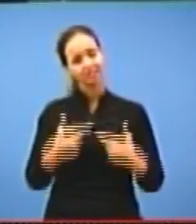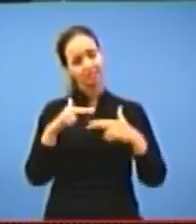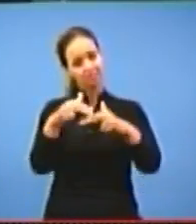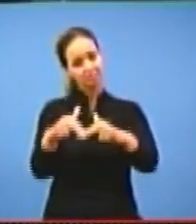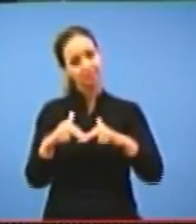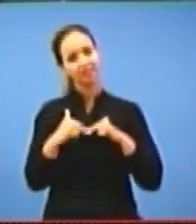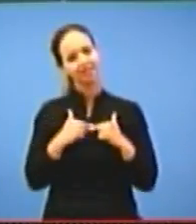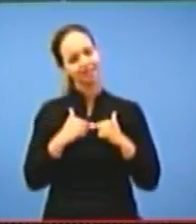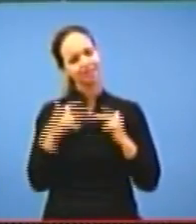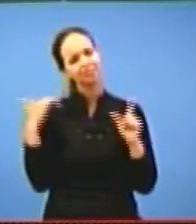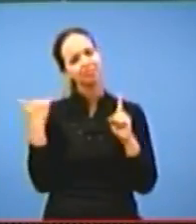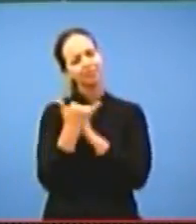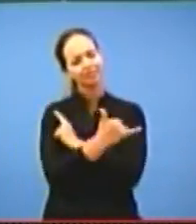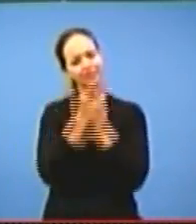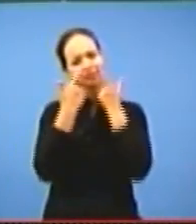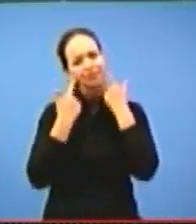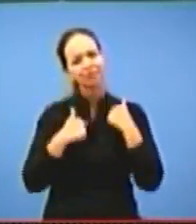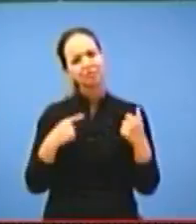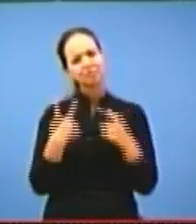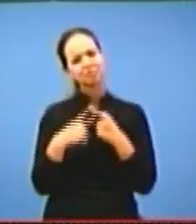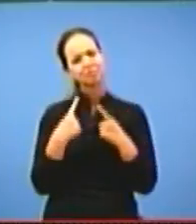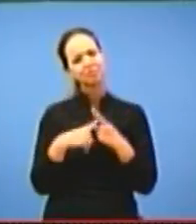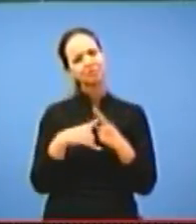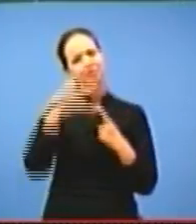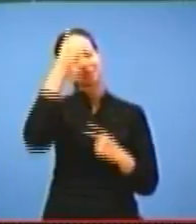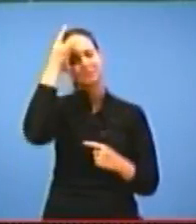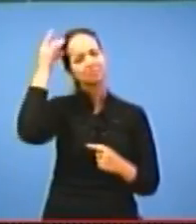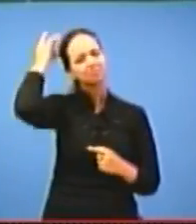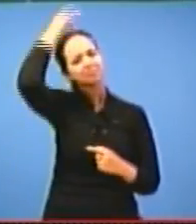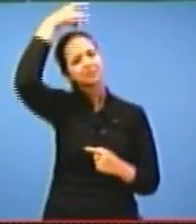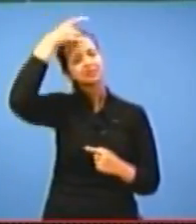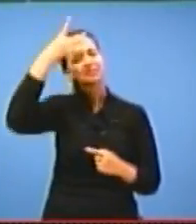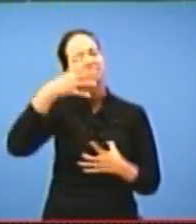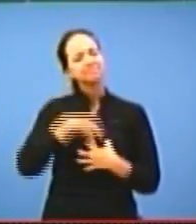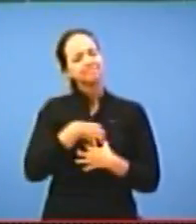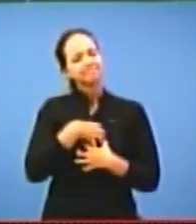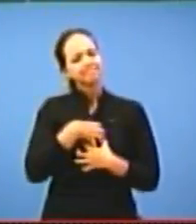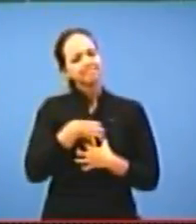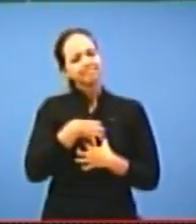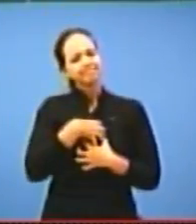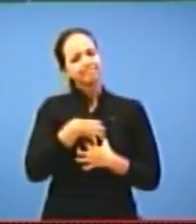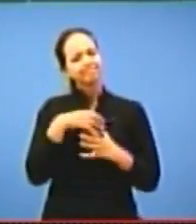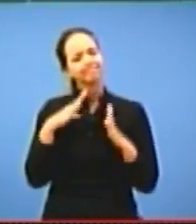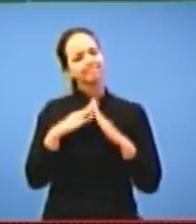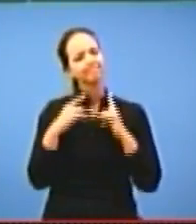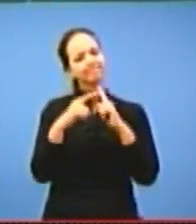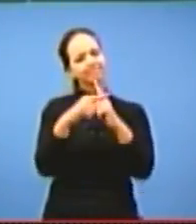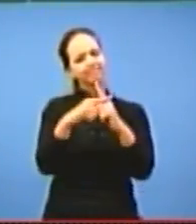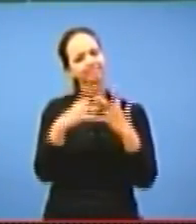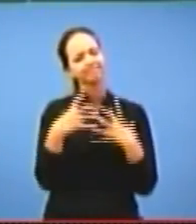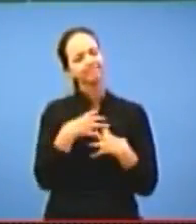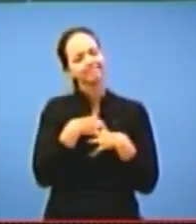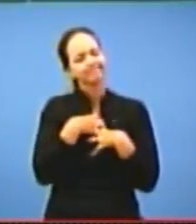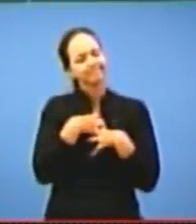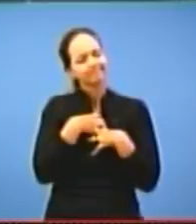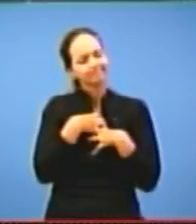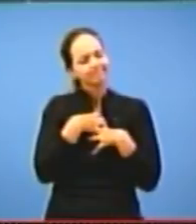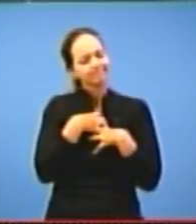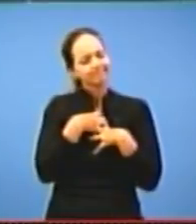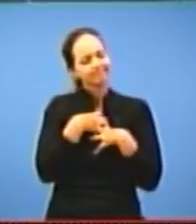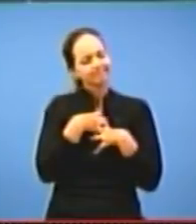profeta. Es el lamento del profeta. El Espíritu Santo llora por una iglesia. Él llora por una